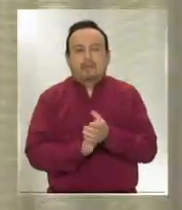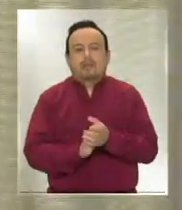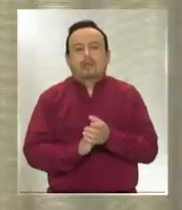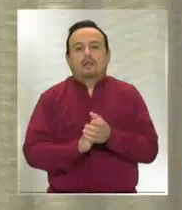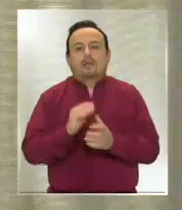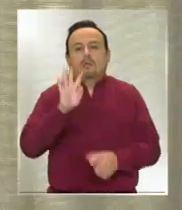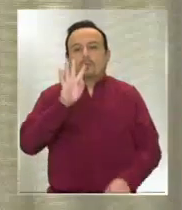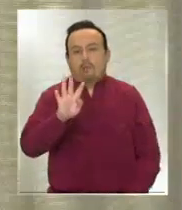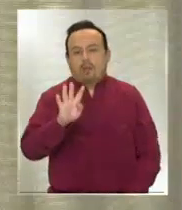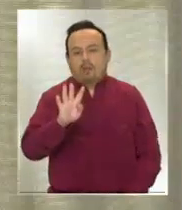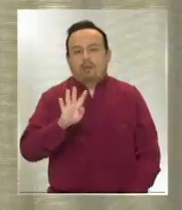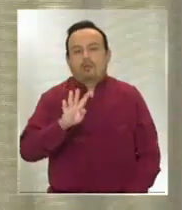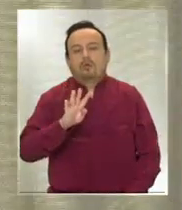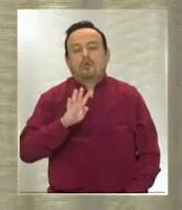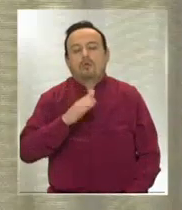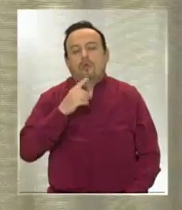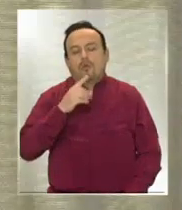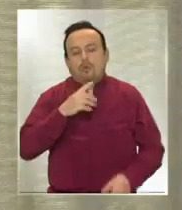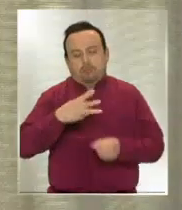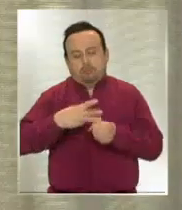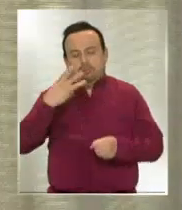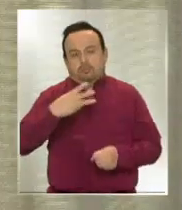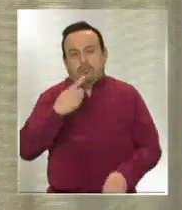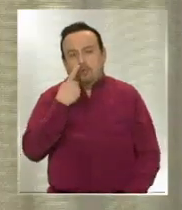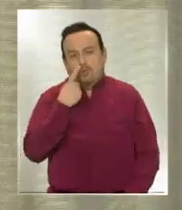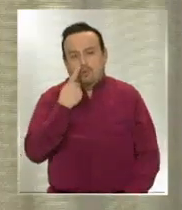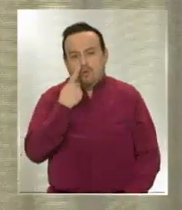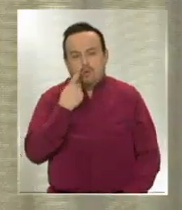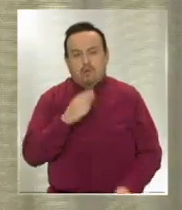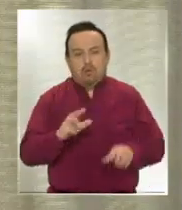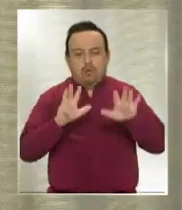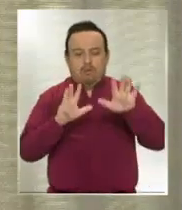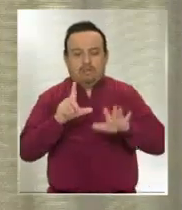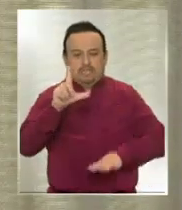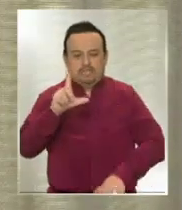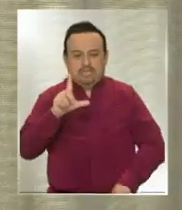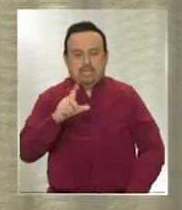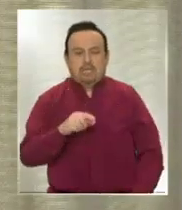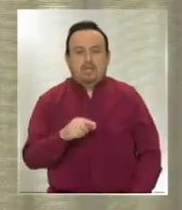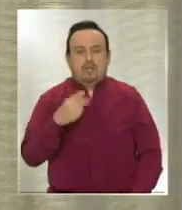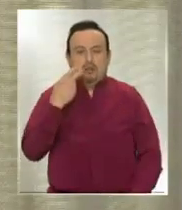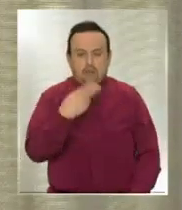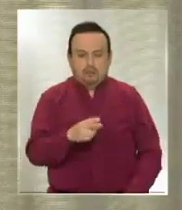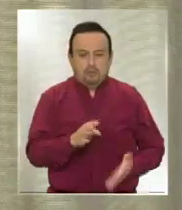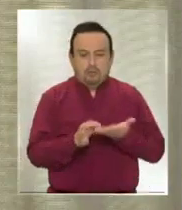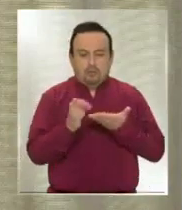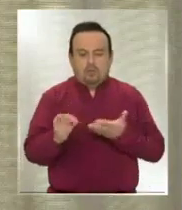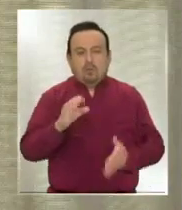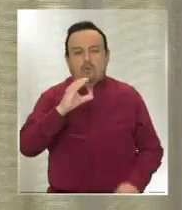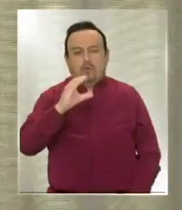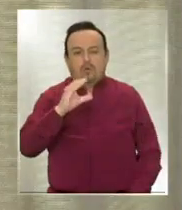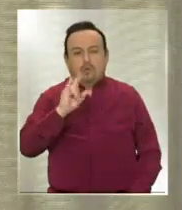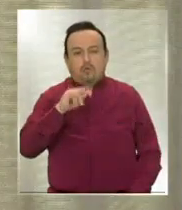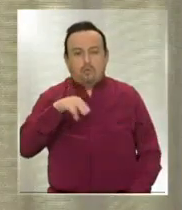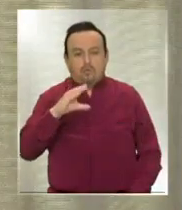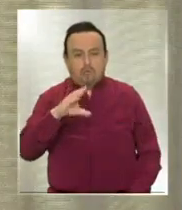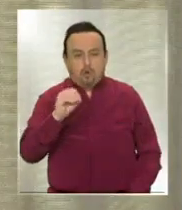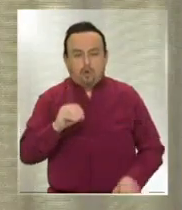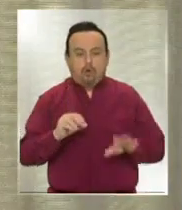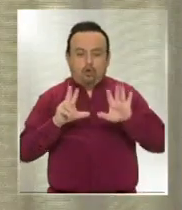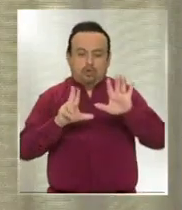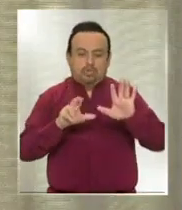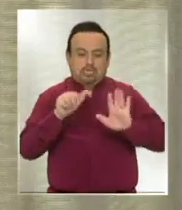de sexo masculino. 97 años tenía el adulto mayor perteneciente a la comuna de Cunco, 86